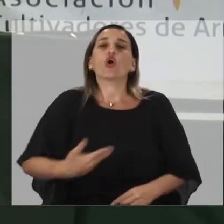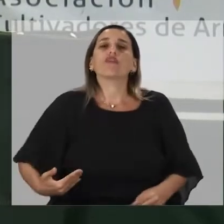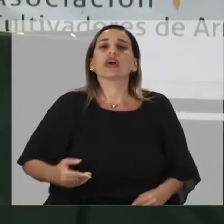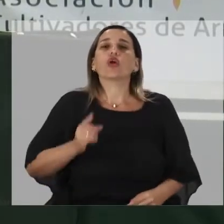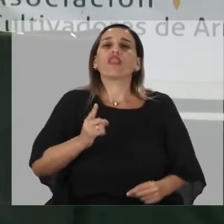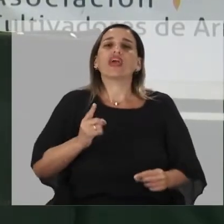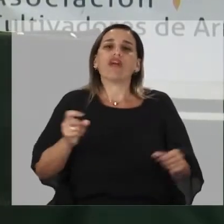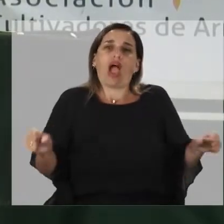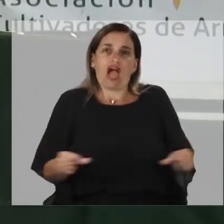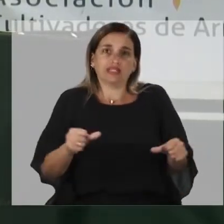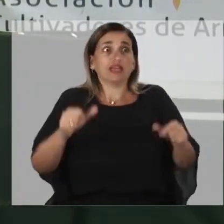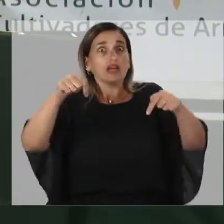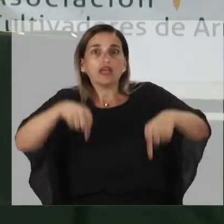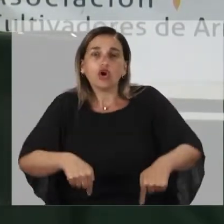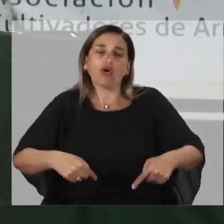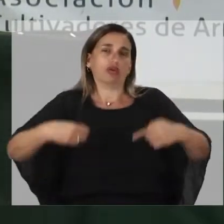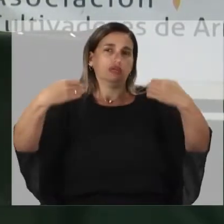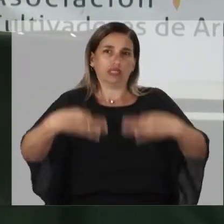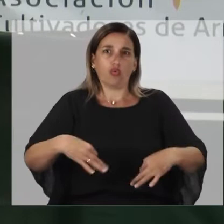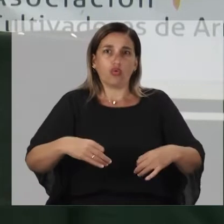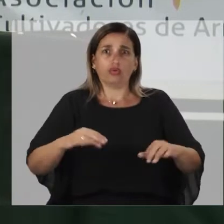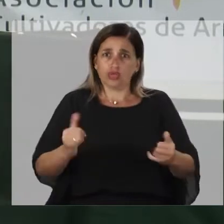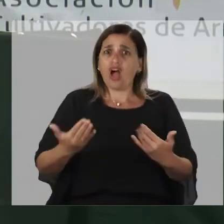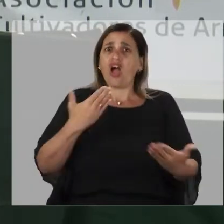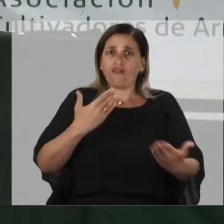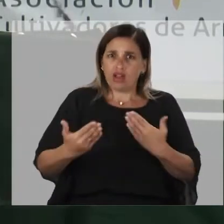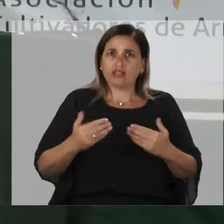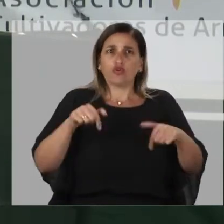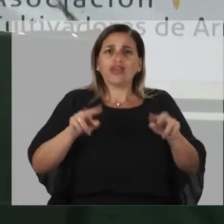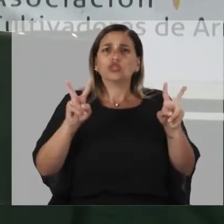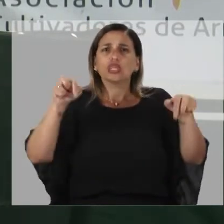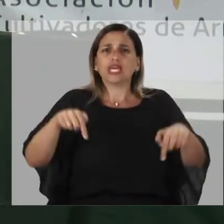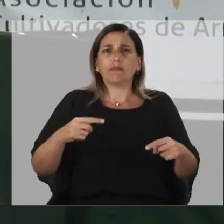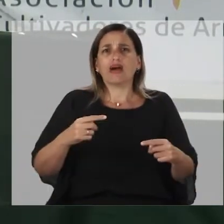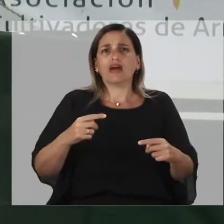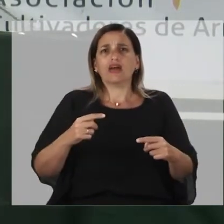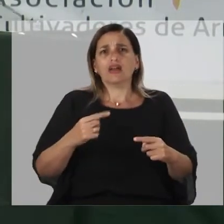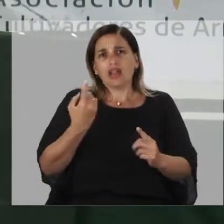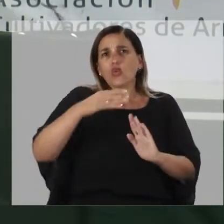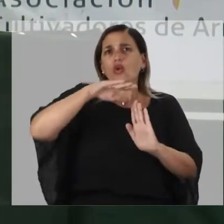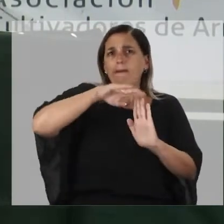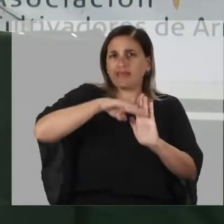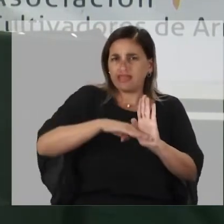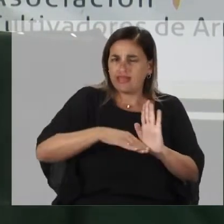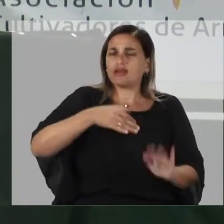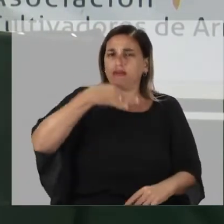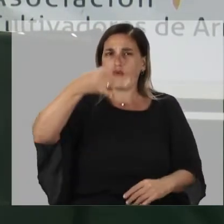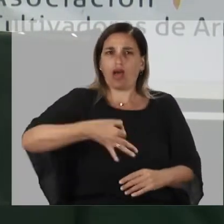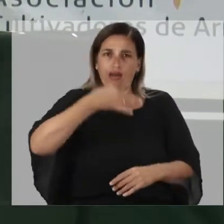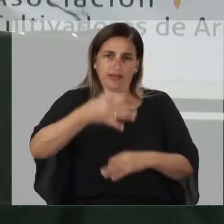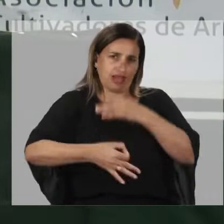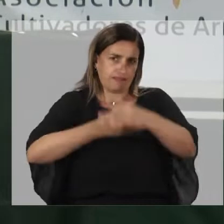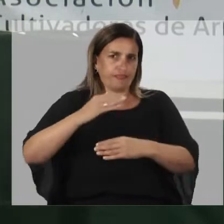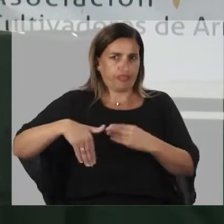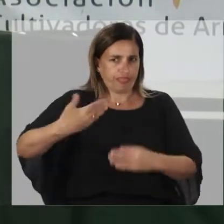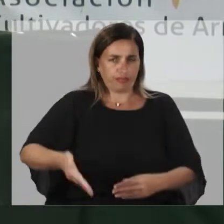y ahí el gobierno tiene que actuar, y hoy seguramente estemos hablando de esos temas en algunas medidas